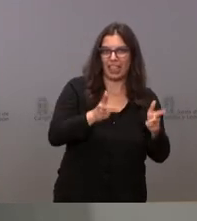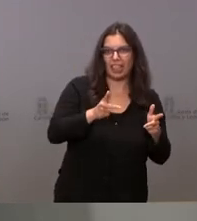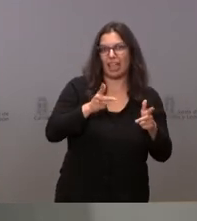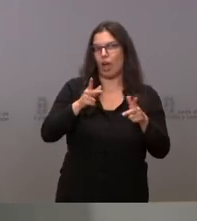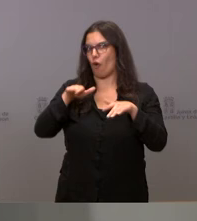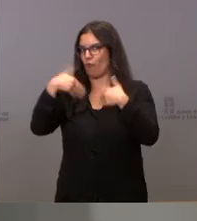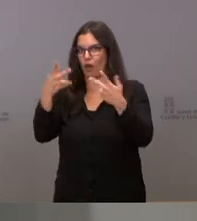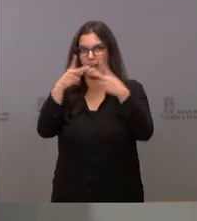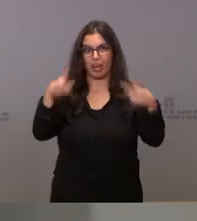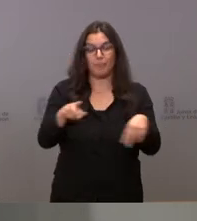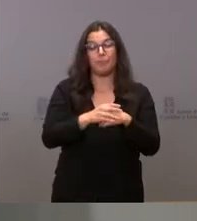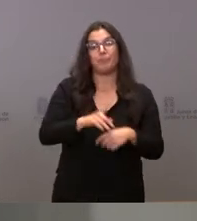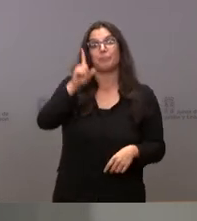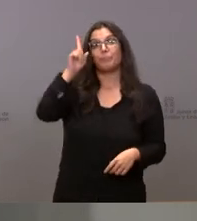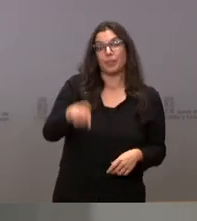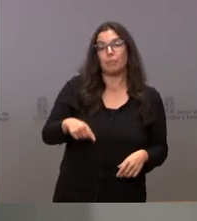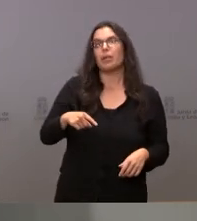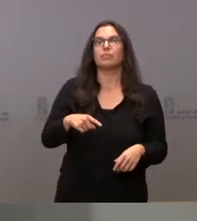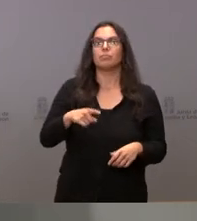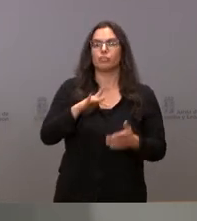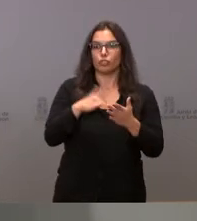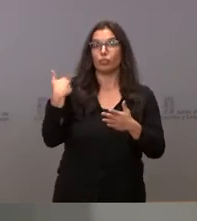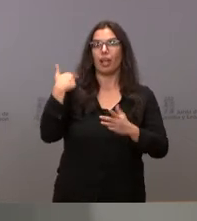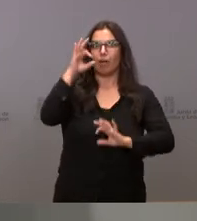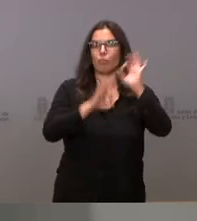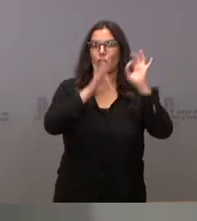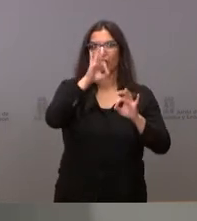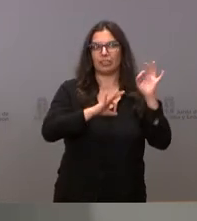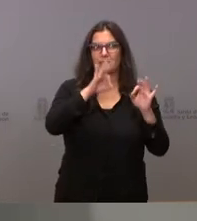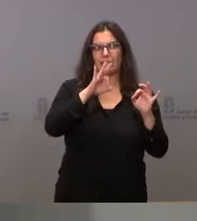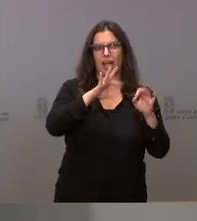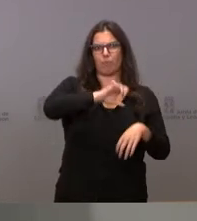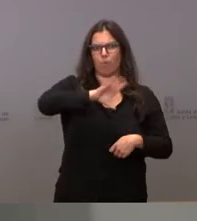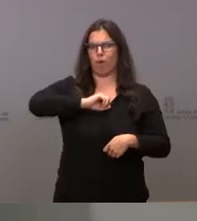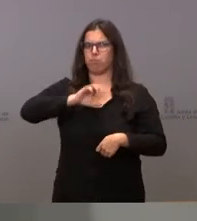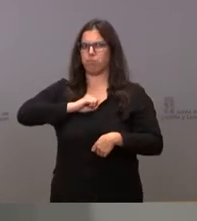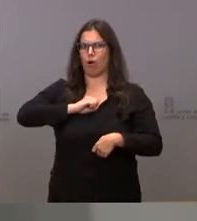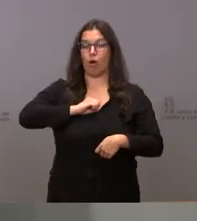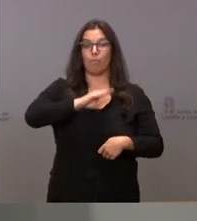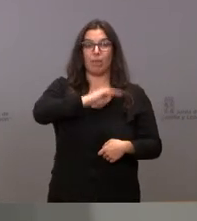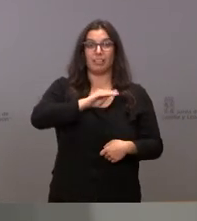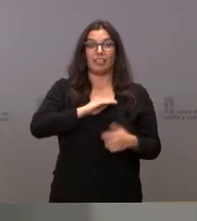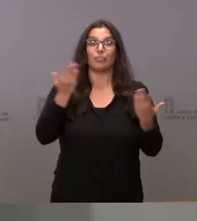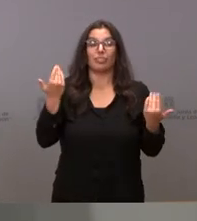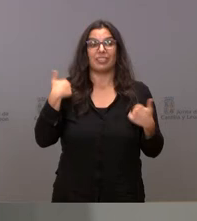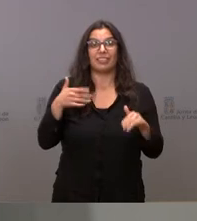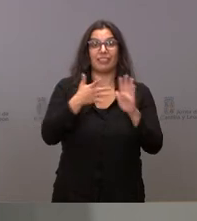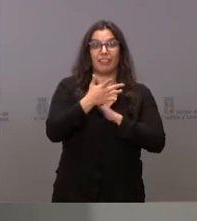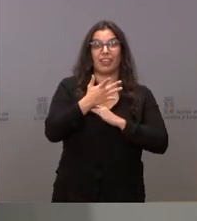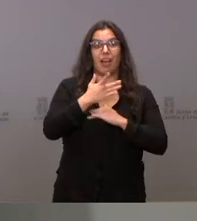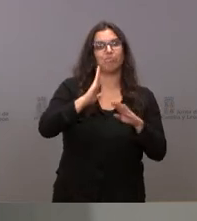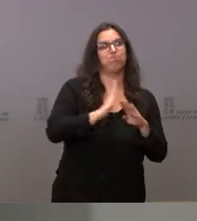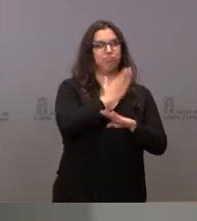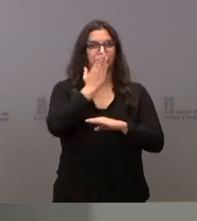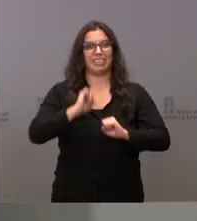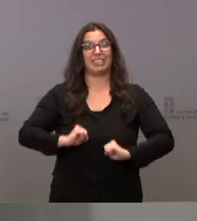tenido unas tasas de incidencia altas, lo que también nos asegura que hay un porcentaje de población inmunizada